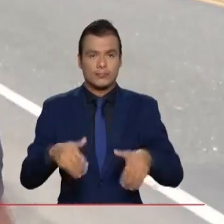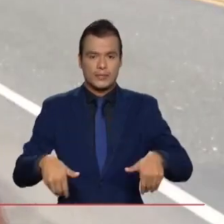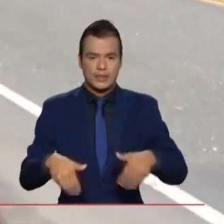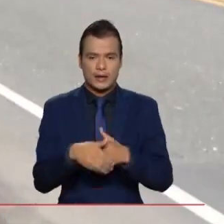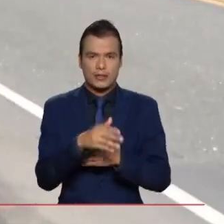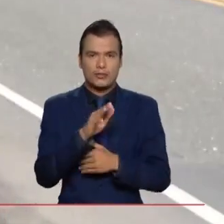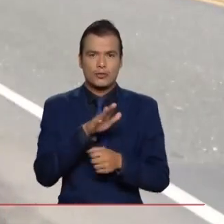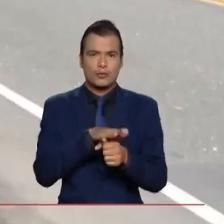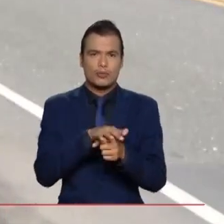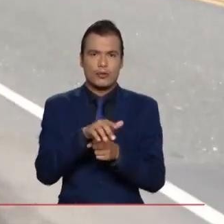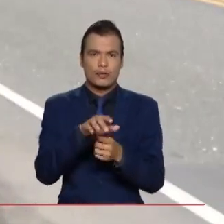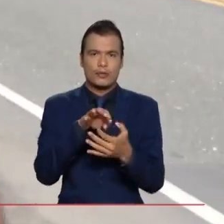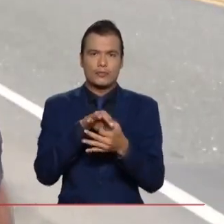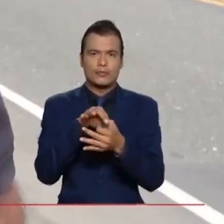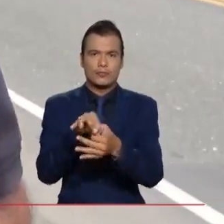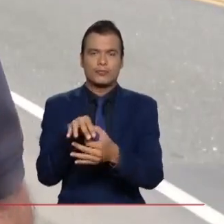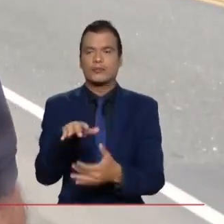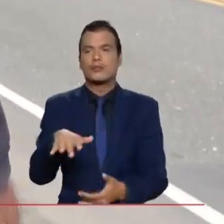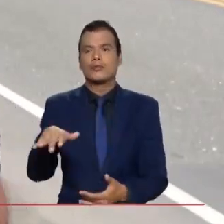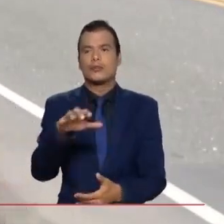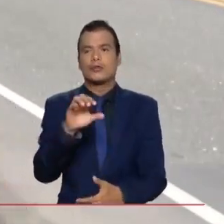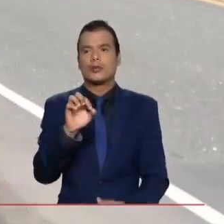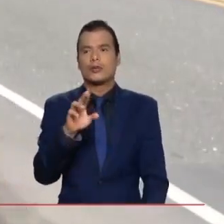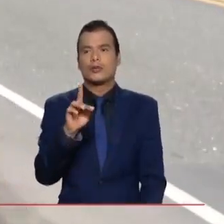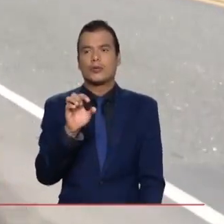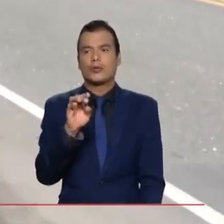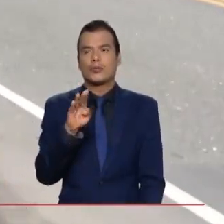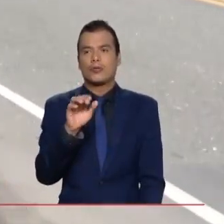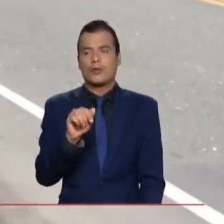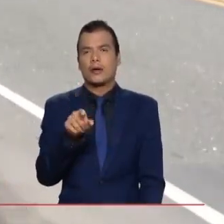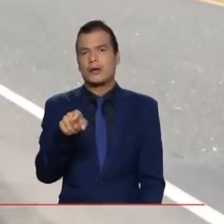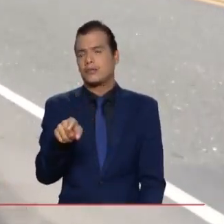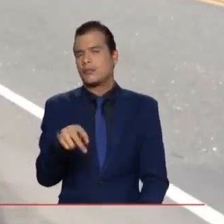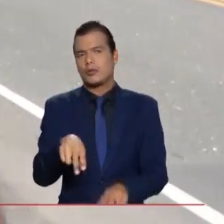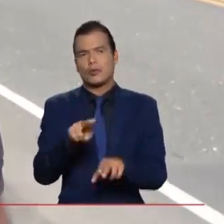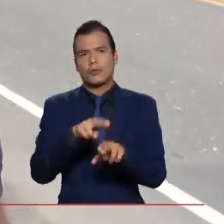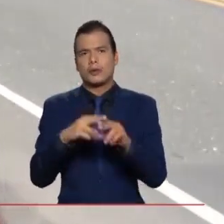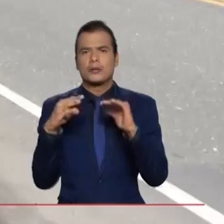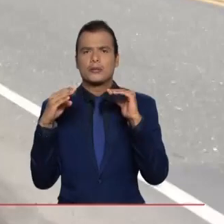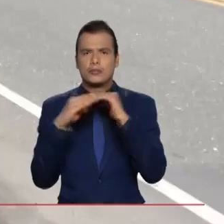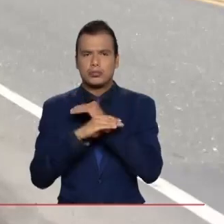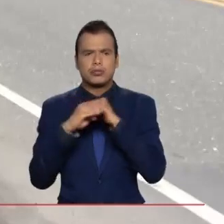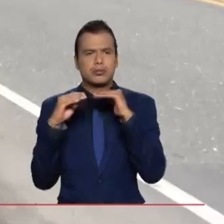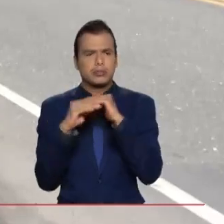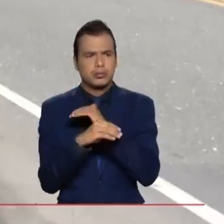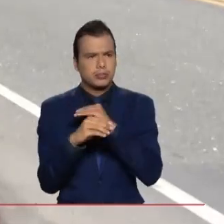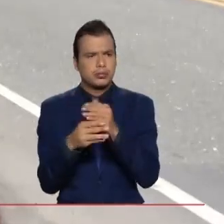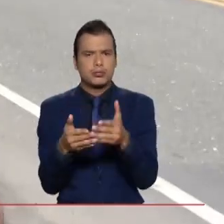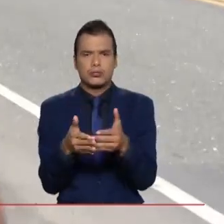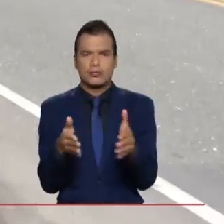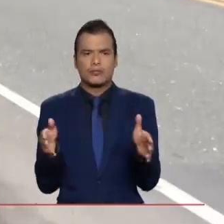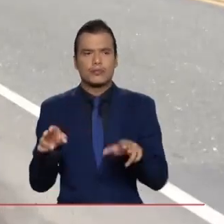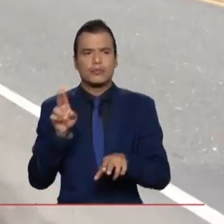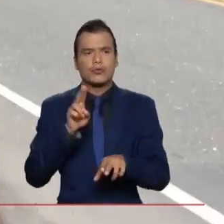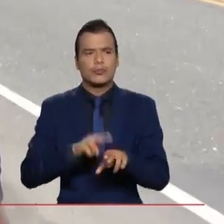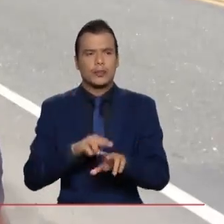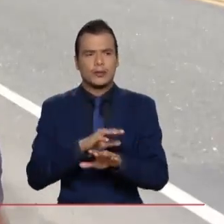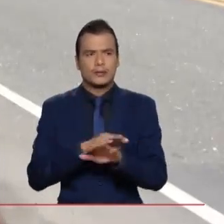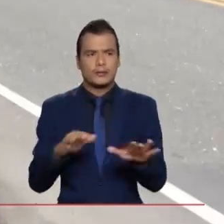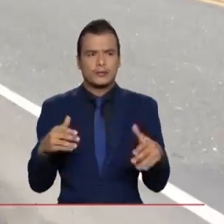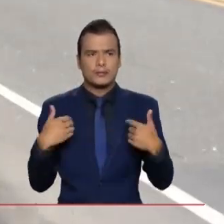conduce a Buenaventura a la altura de ese punto se encuentra sin novedades, está completamente habilitada. Esa es la